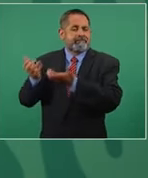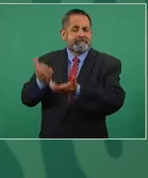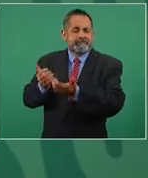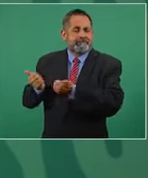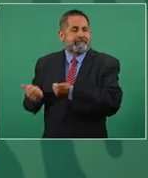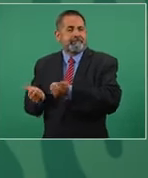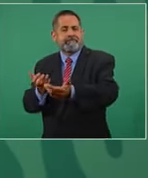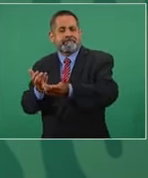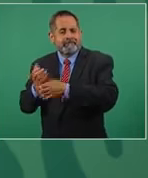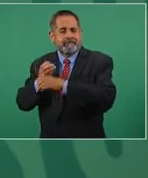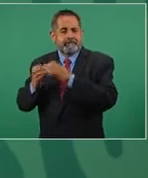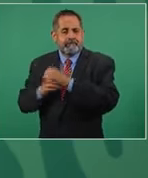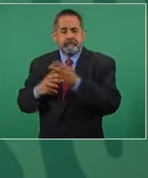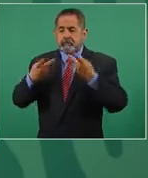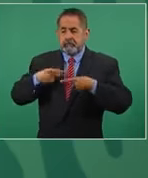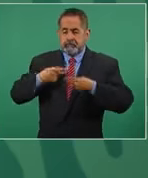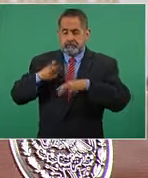de pasajeros.